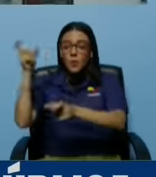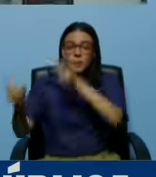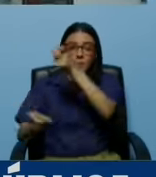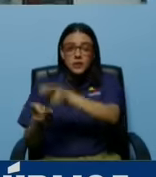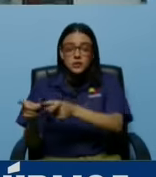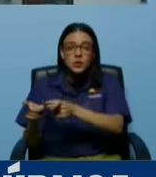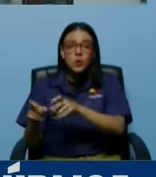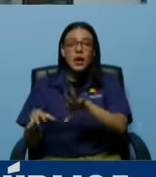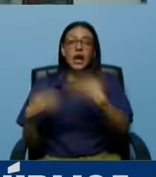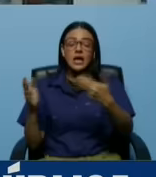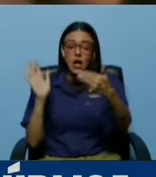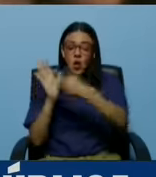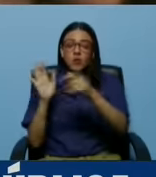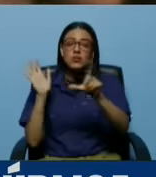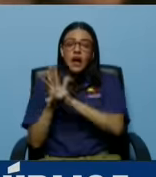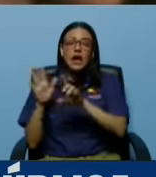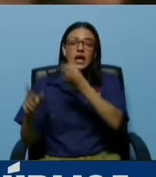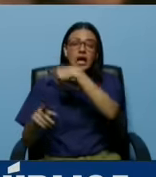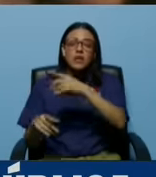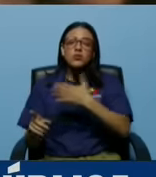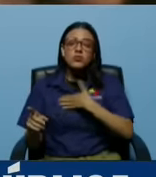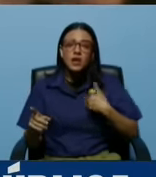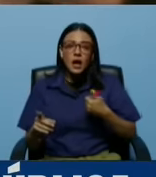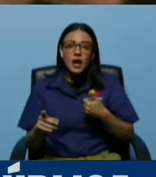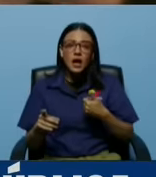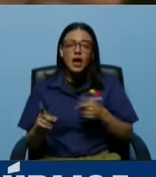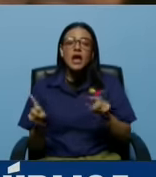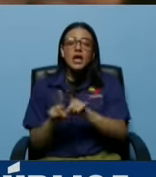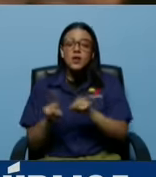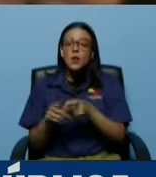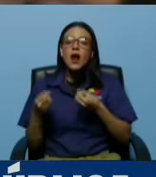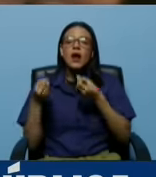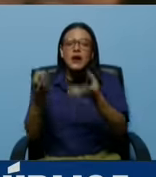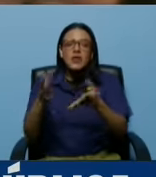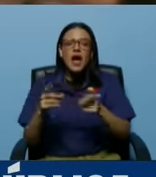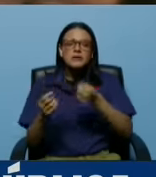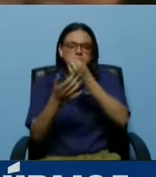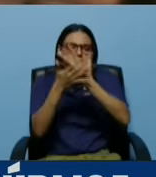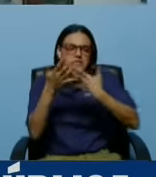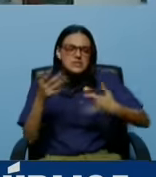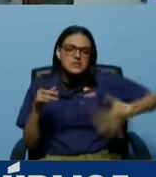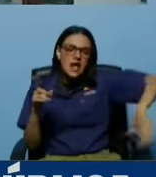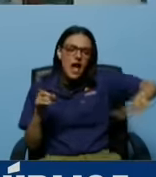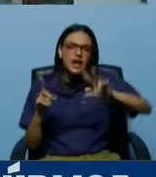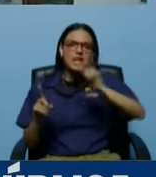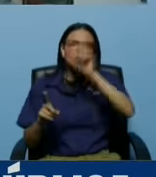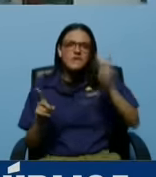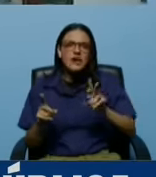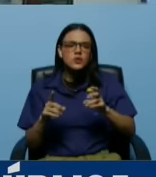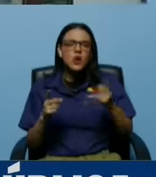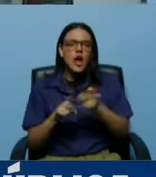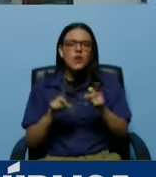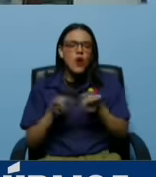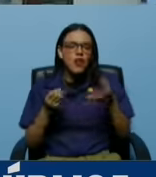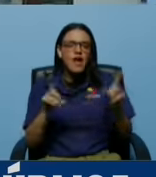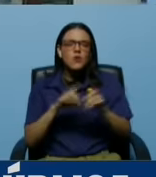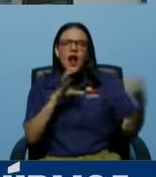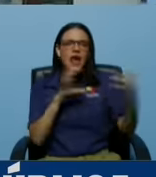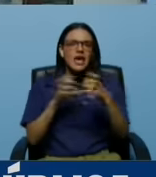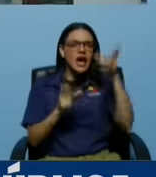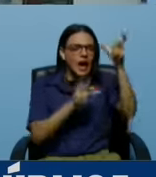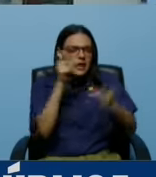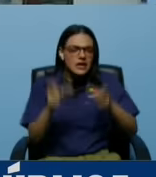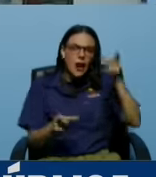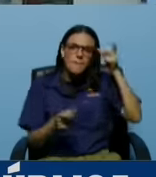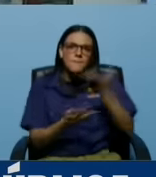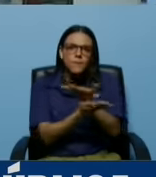ley que quisieron bañar de sangre el país, ocasionar una guerra civil, y no pudieron